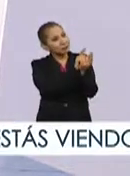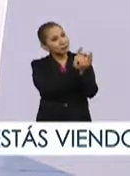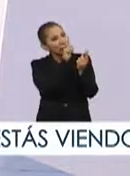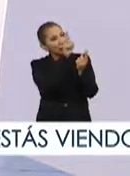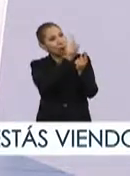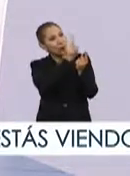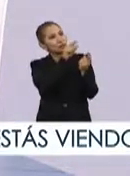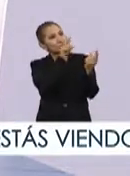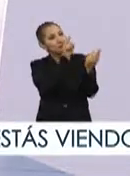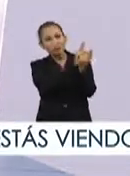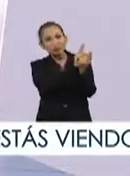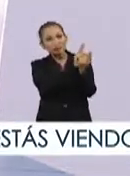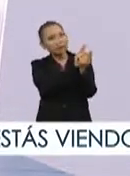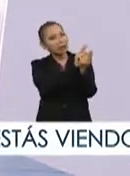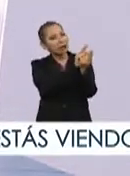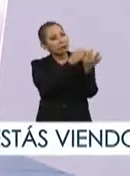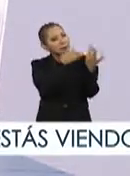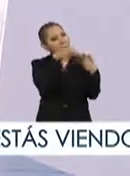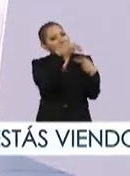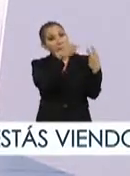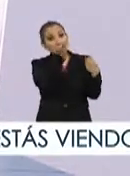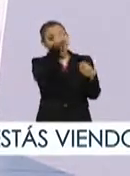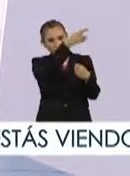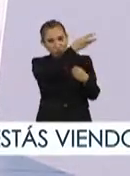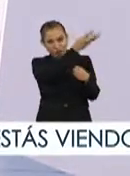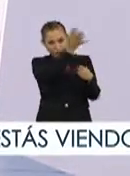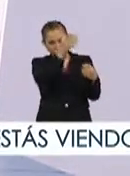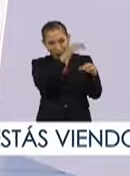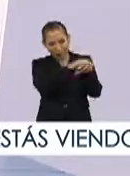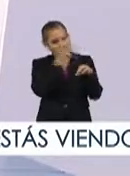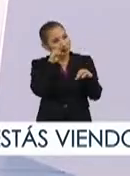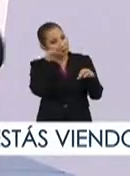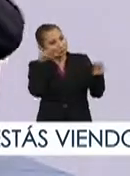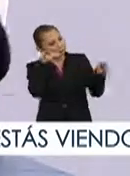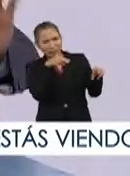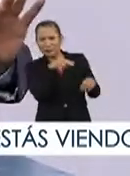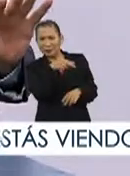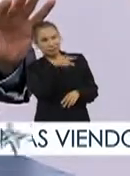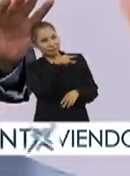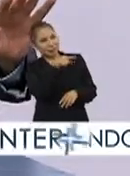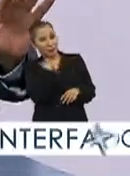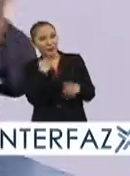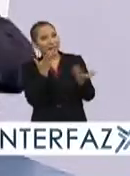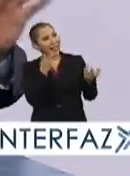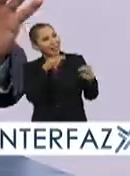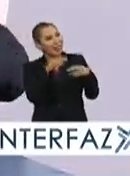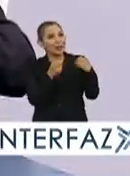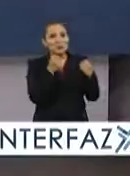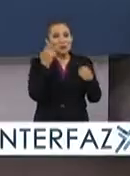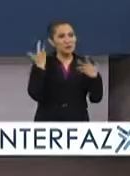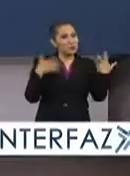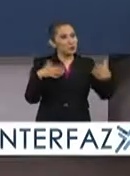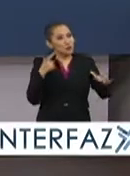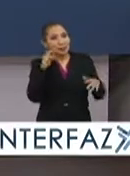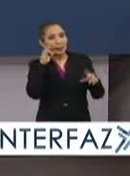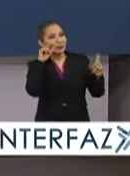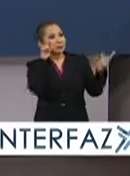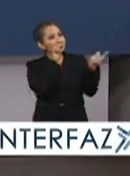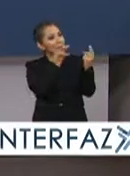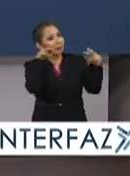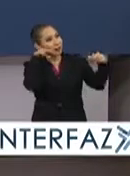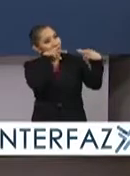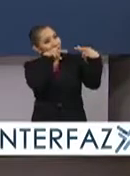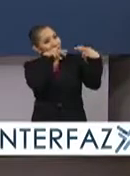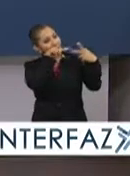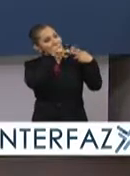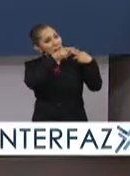luz, y algunos amigos que estaban en esa reunión dicen que... Echaban chispas, ¿no? Echaban chispas, se vieron